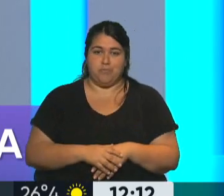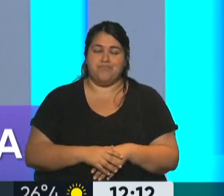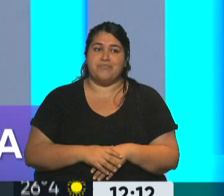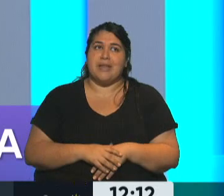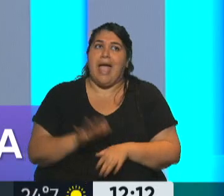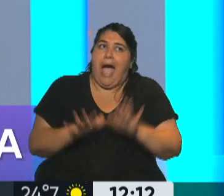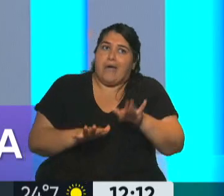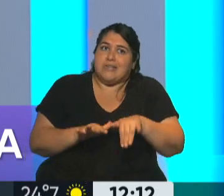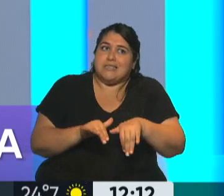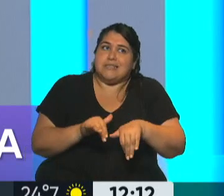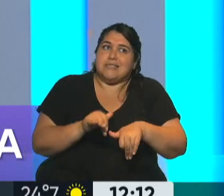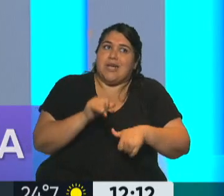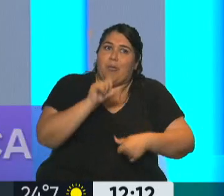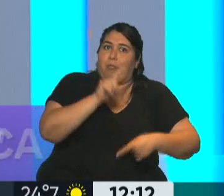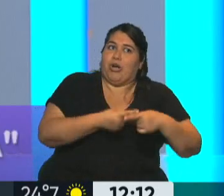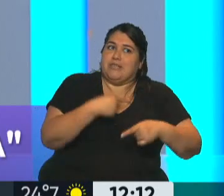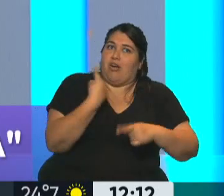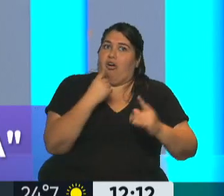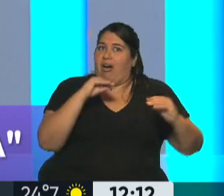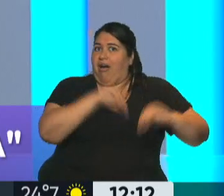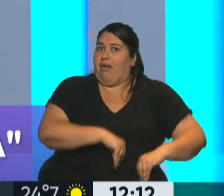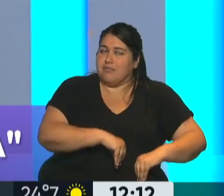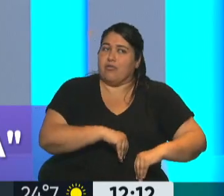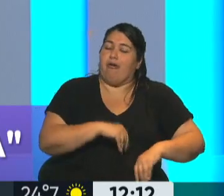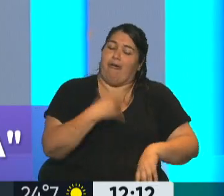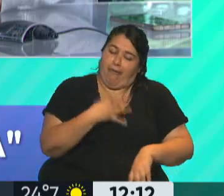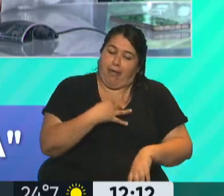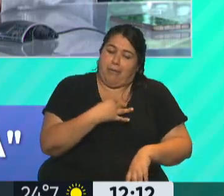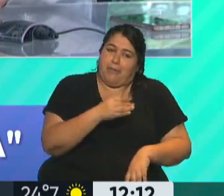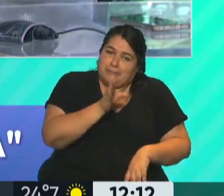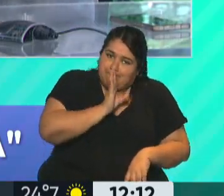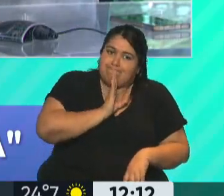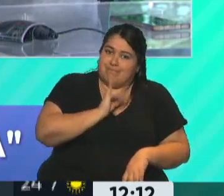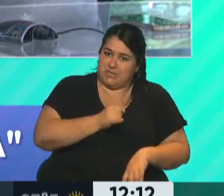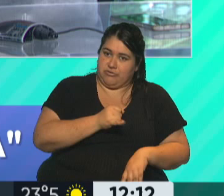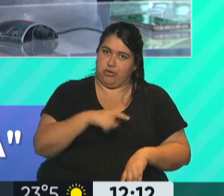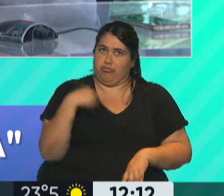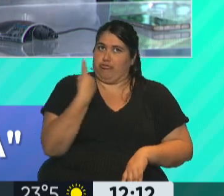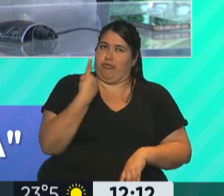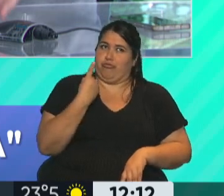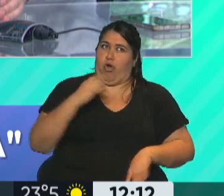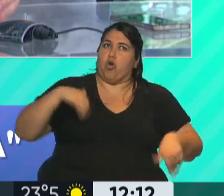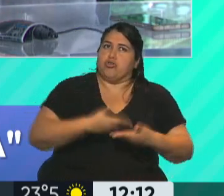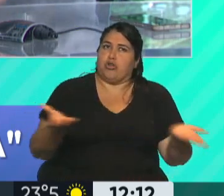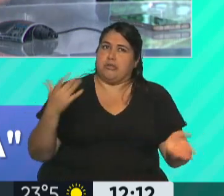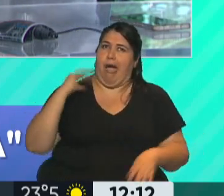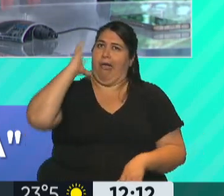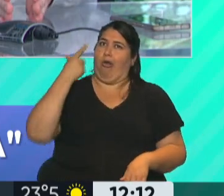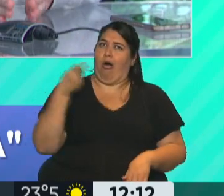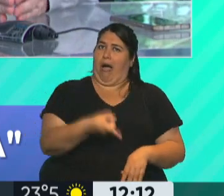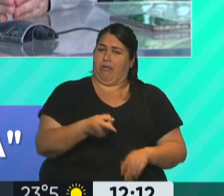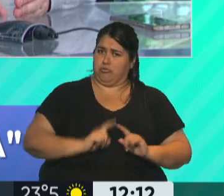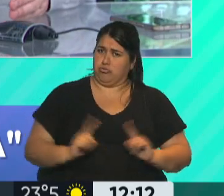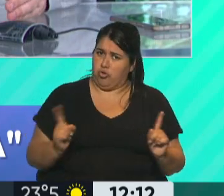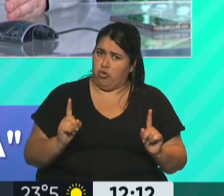otra cosa es tener una actitud derrotista frente a la derrota. Y para asumir una derrota, lo primero que uno tiene que hacer es no enojarse con la sociedad, sino comprender cuáles fueron los